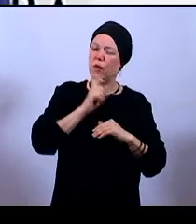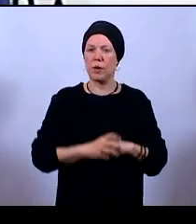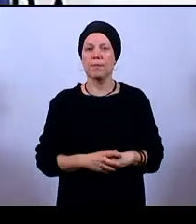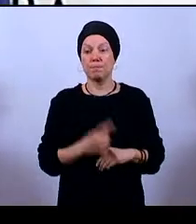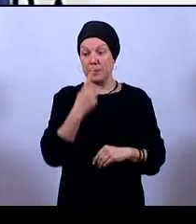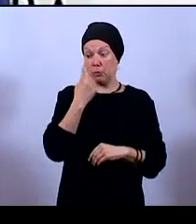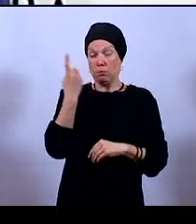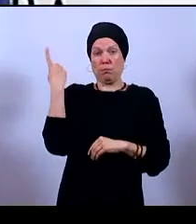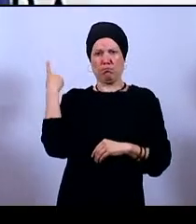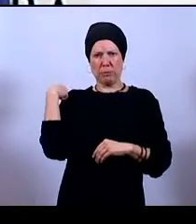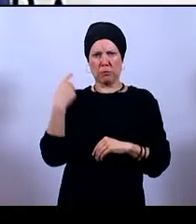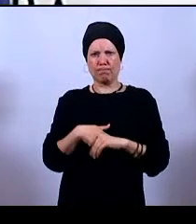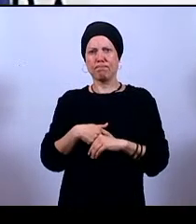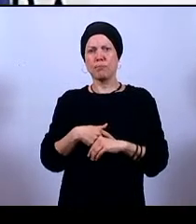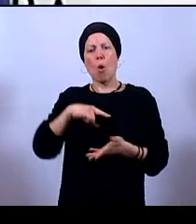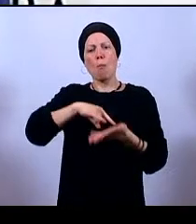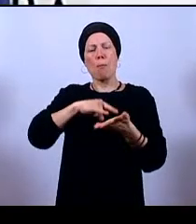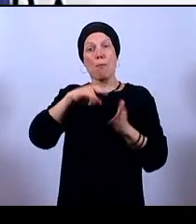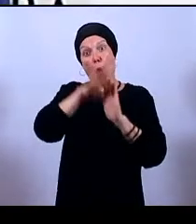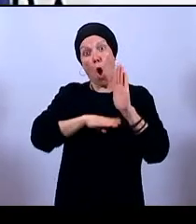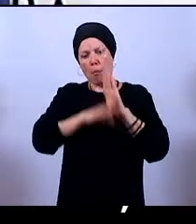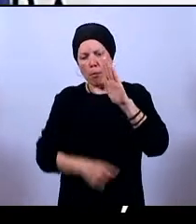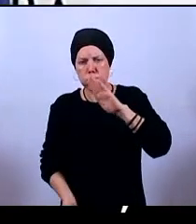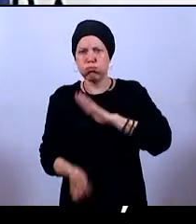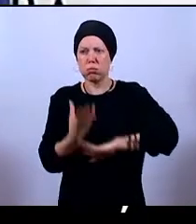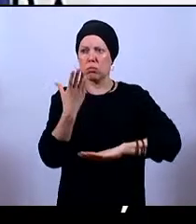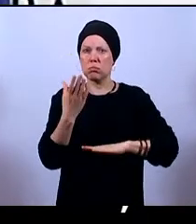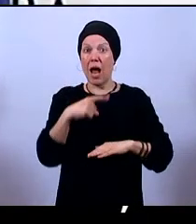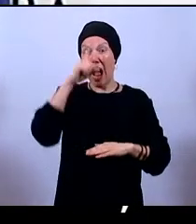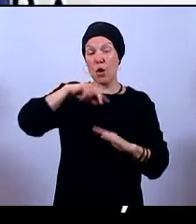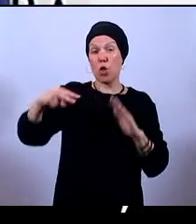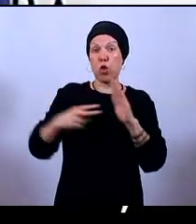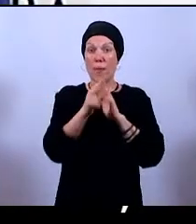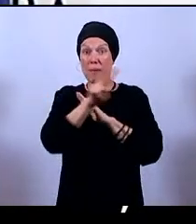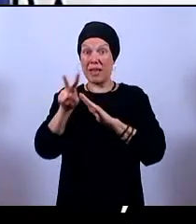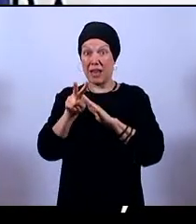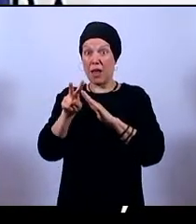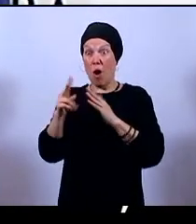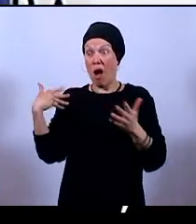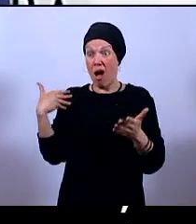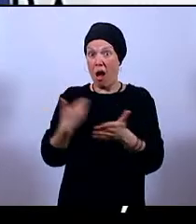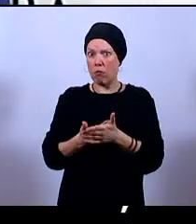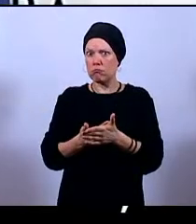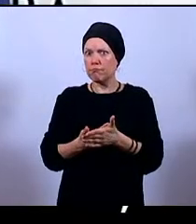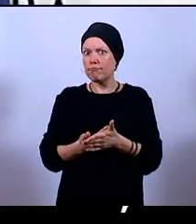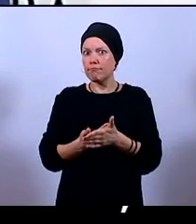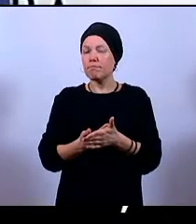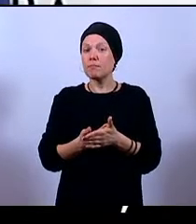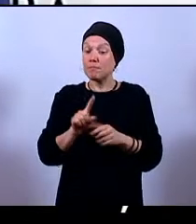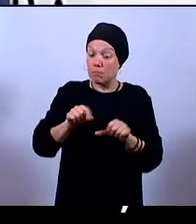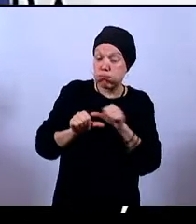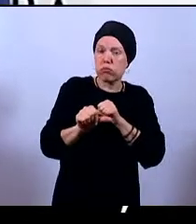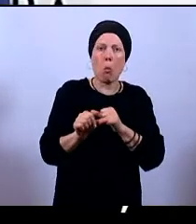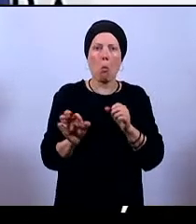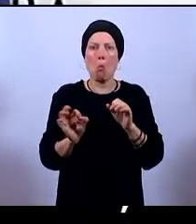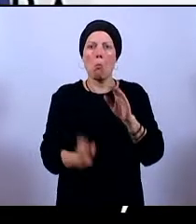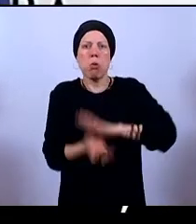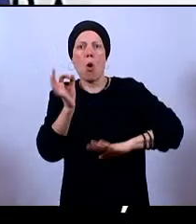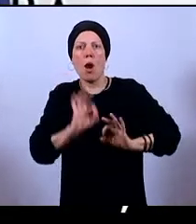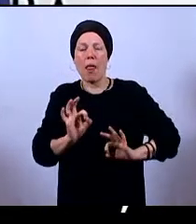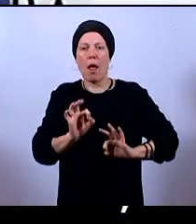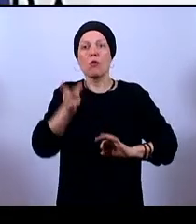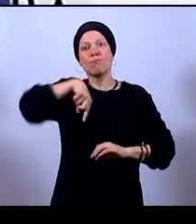año pasado relanzamos este programa, que no se convocaba desde 2022, e introdujimos novedades que nos han permitido duplicar el número